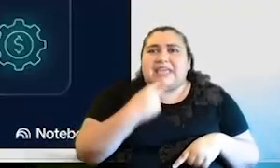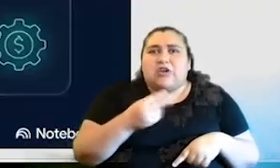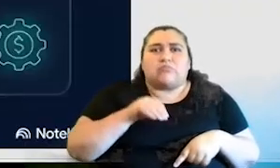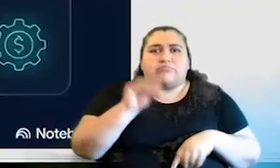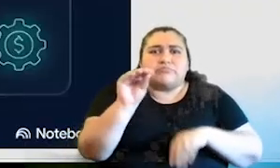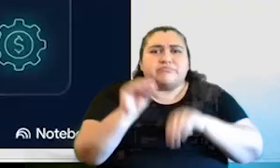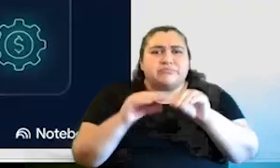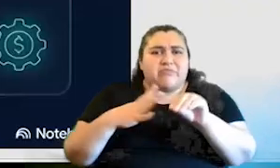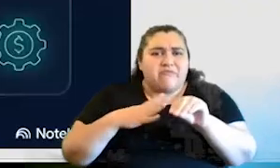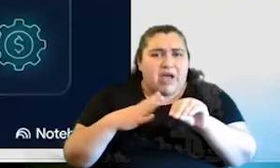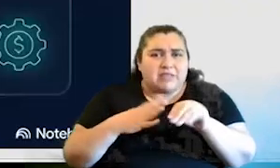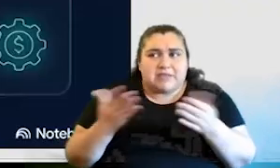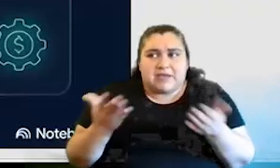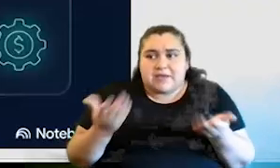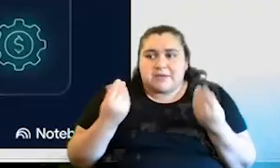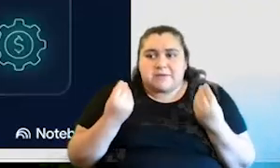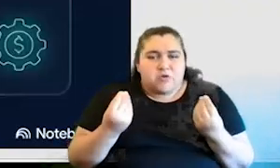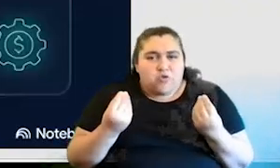Entonces,